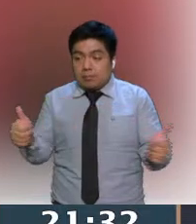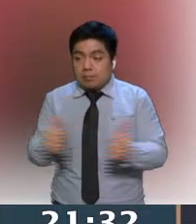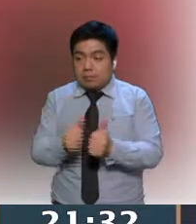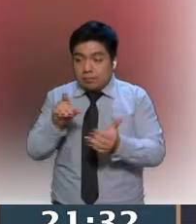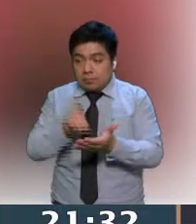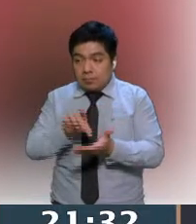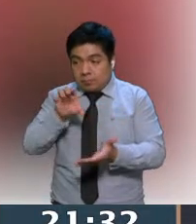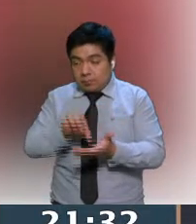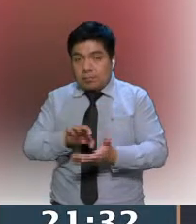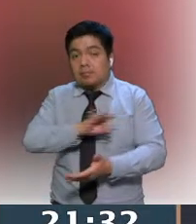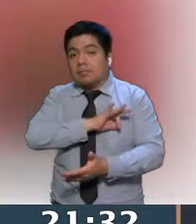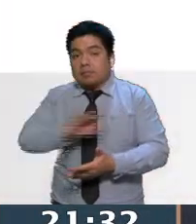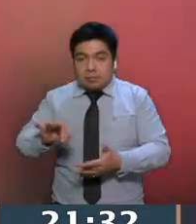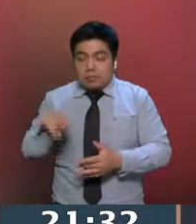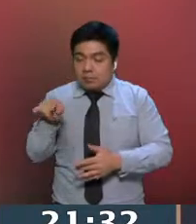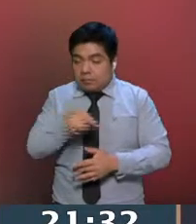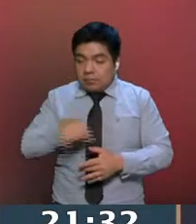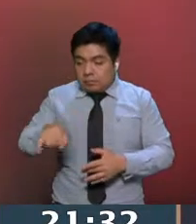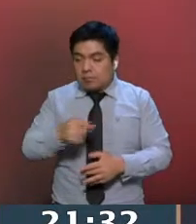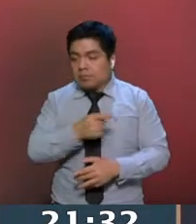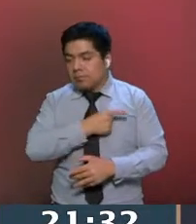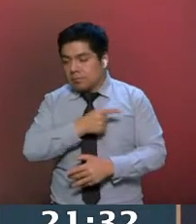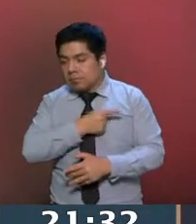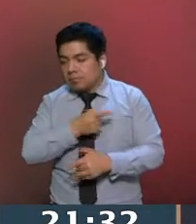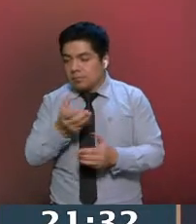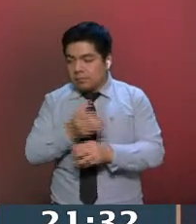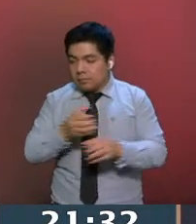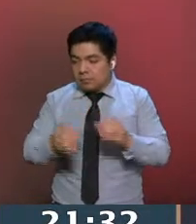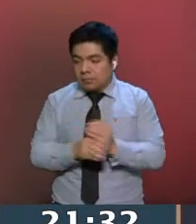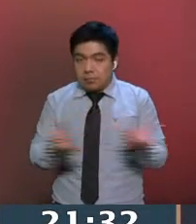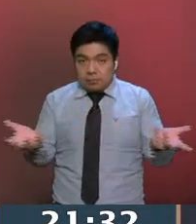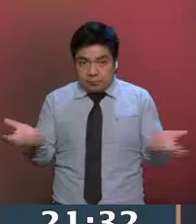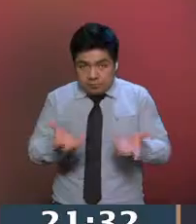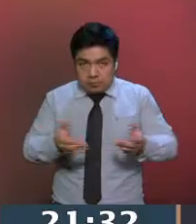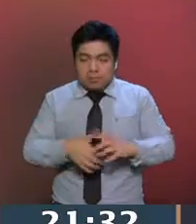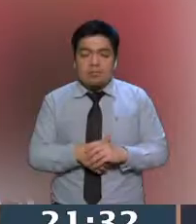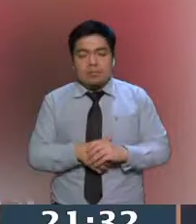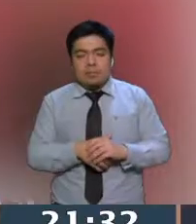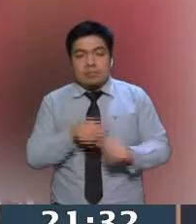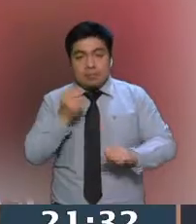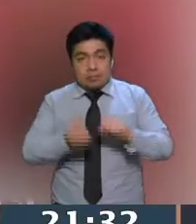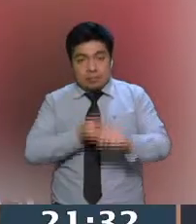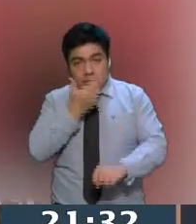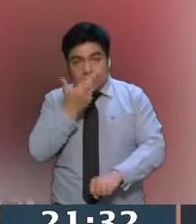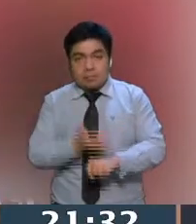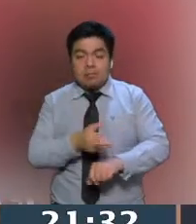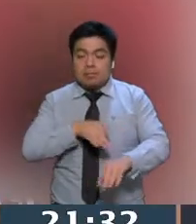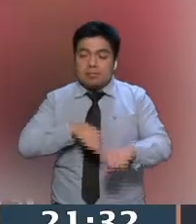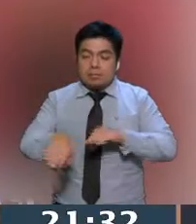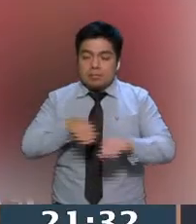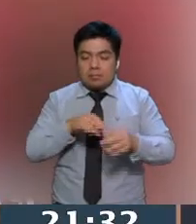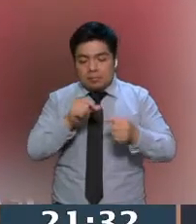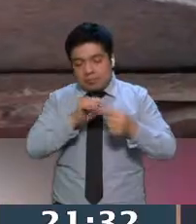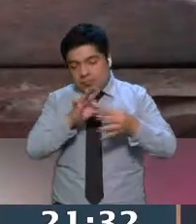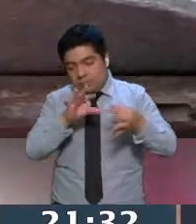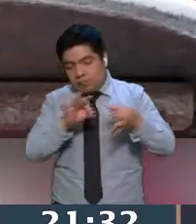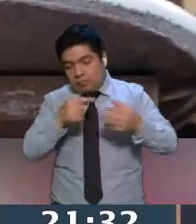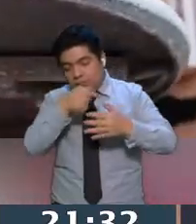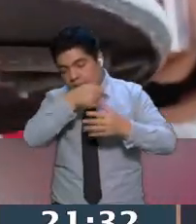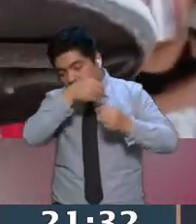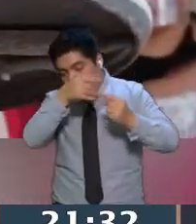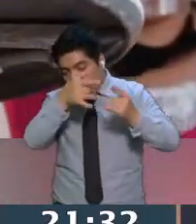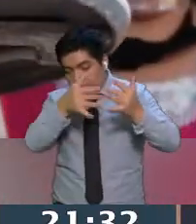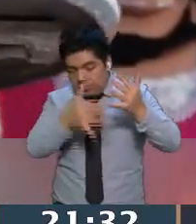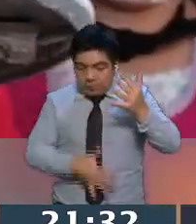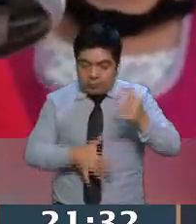discapacidad alcancen su autonomía. Por su parte, la Secretaría del Trabajo detalló que con la iniciativa